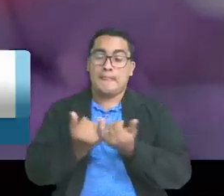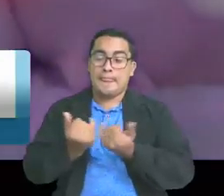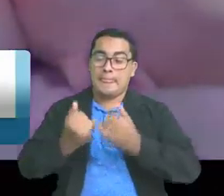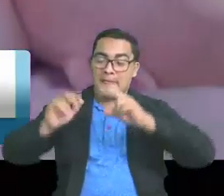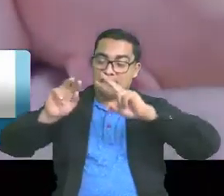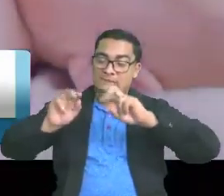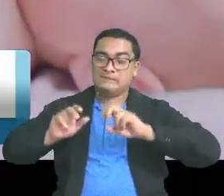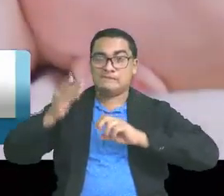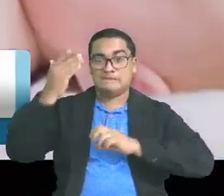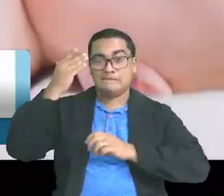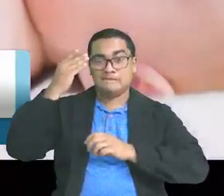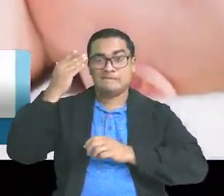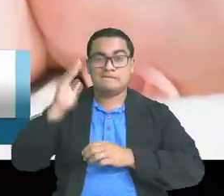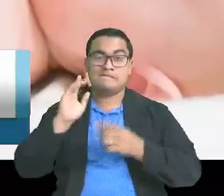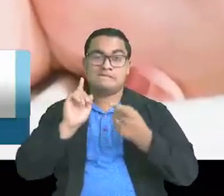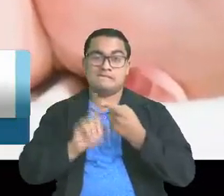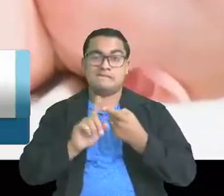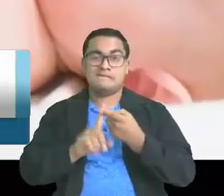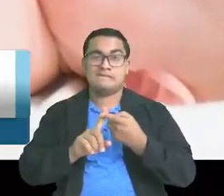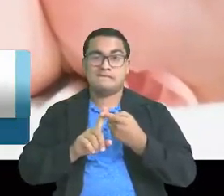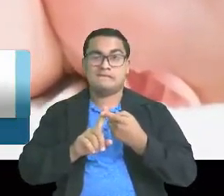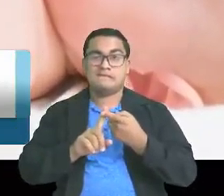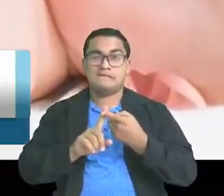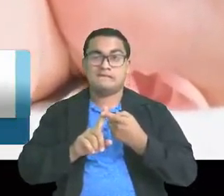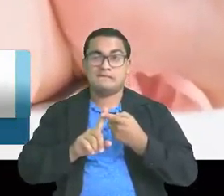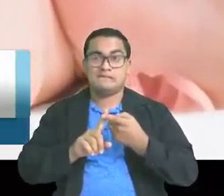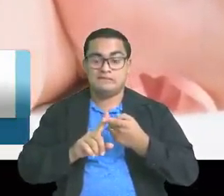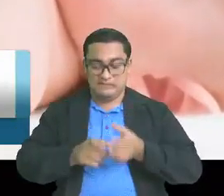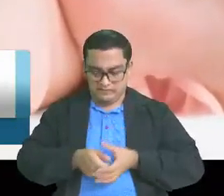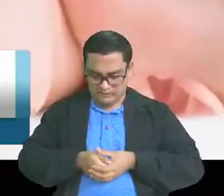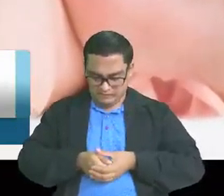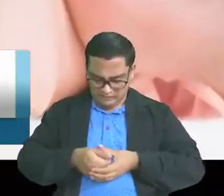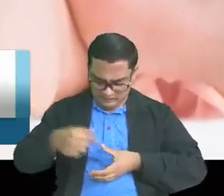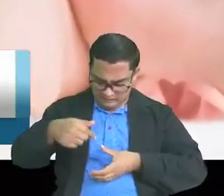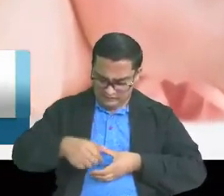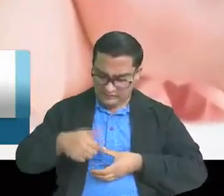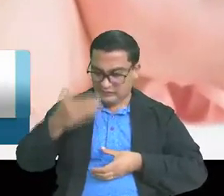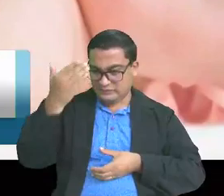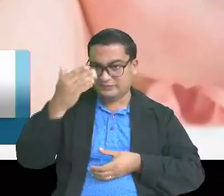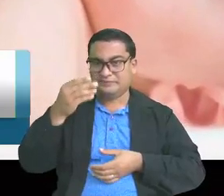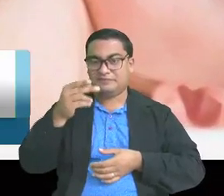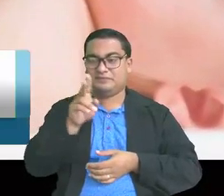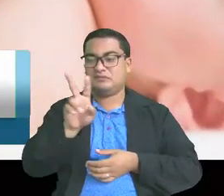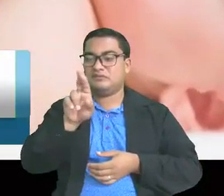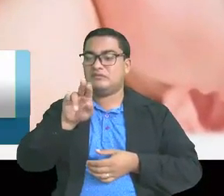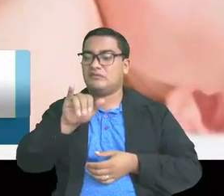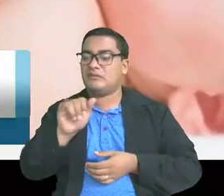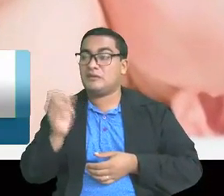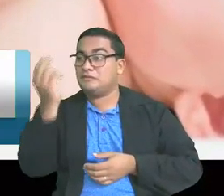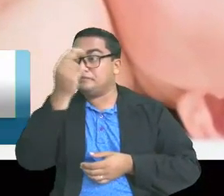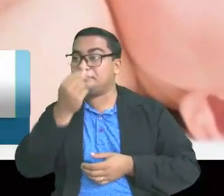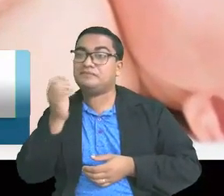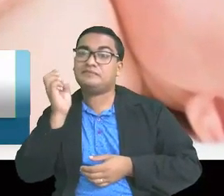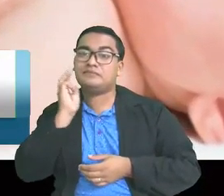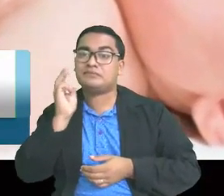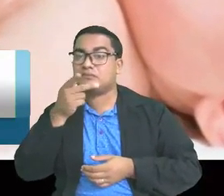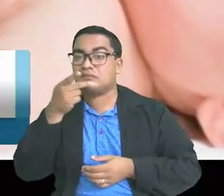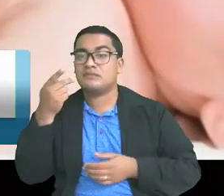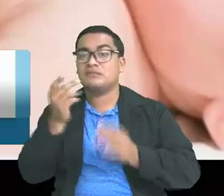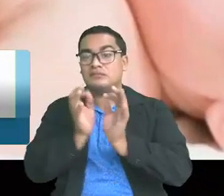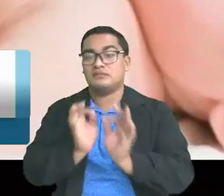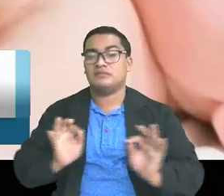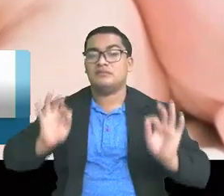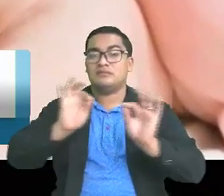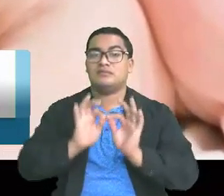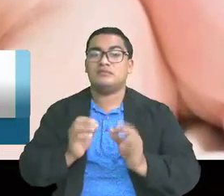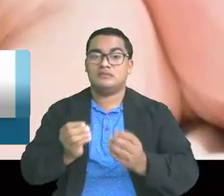nos damos cuenta, uno, exploración si es una hernia o no, exactamente, interrogamos a los familiares, que es muy importante.